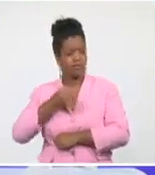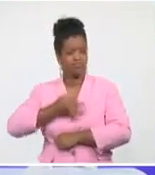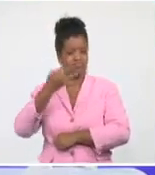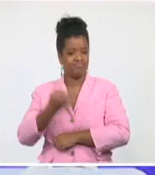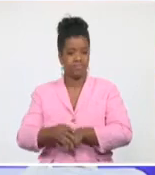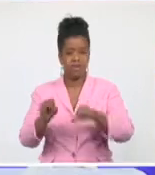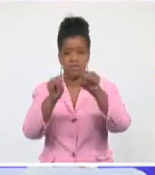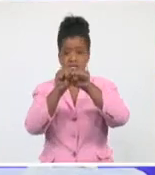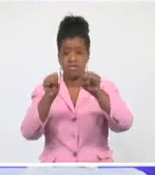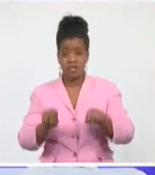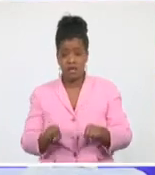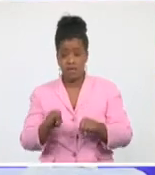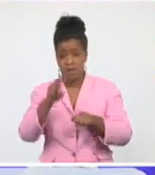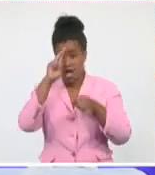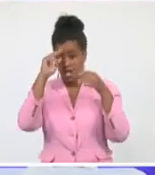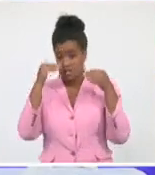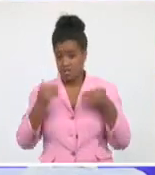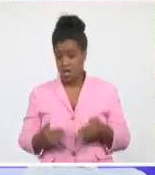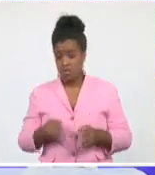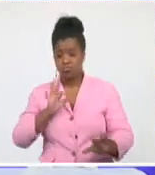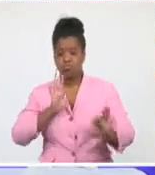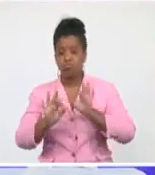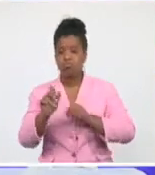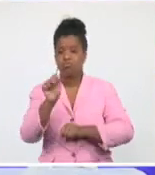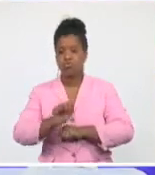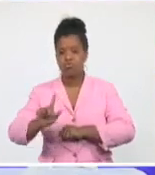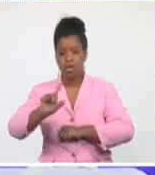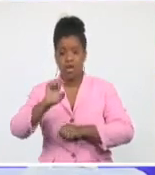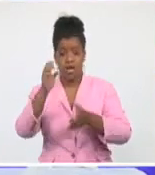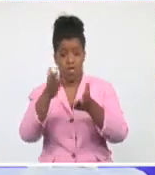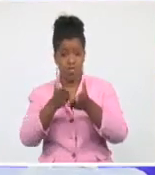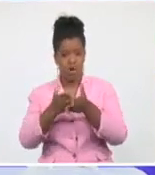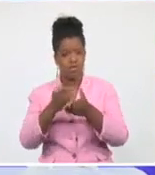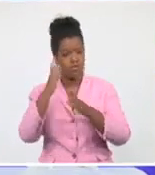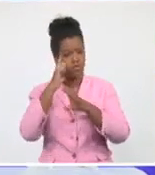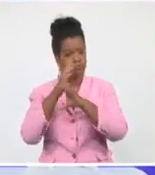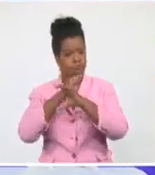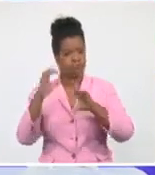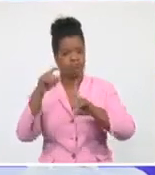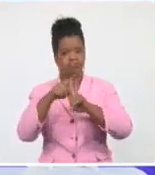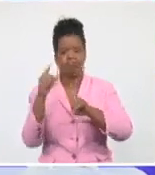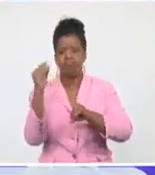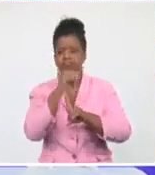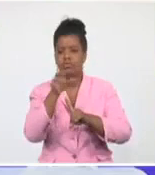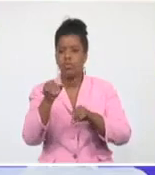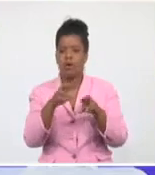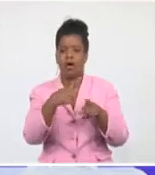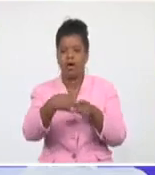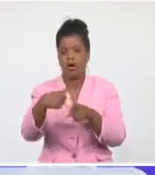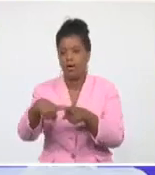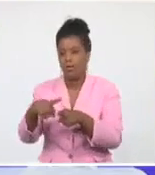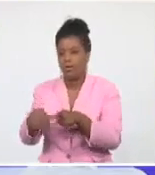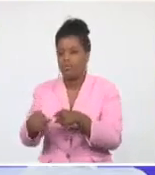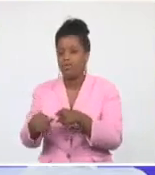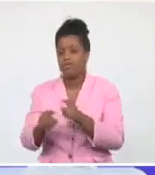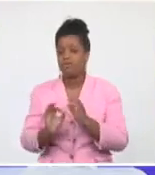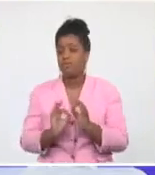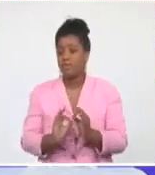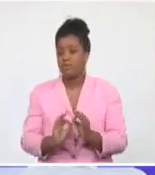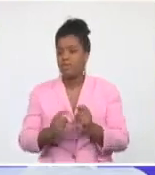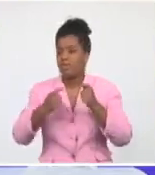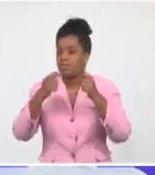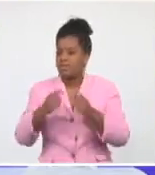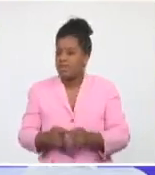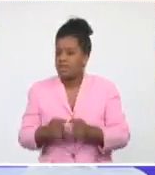y protección social, la educación, la ciencia, la tecnología y los recursos materiales disponibles deben ponerse